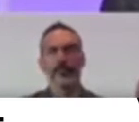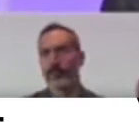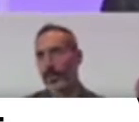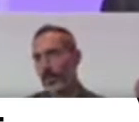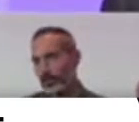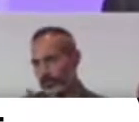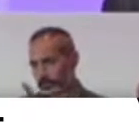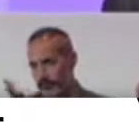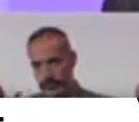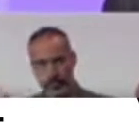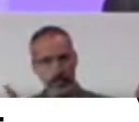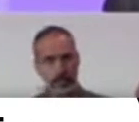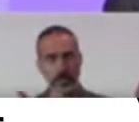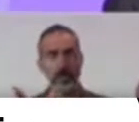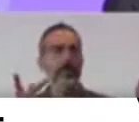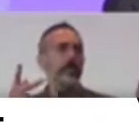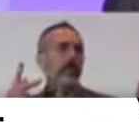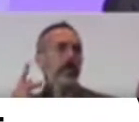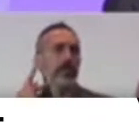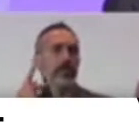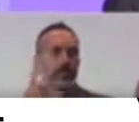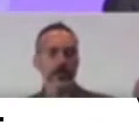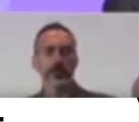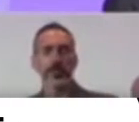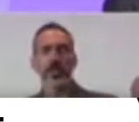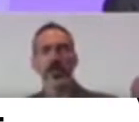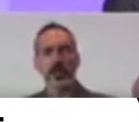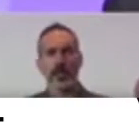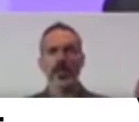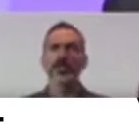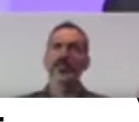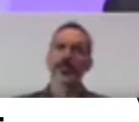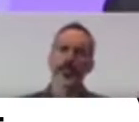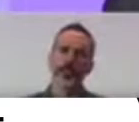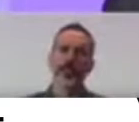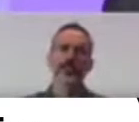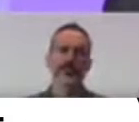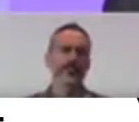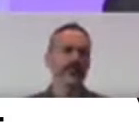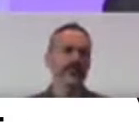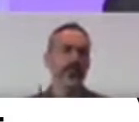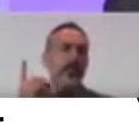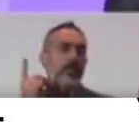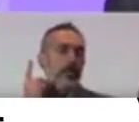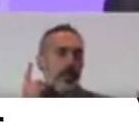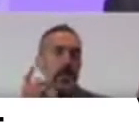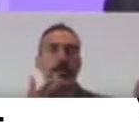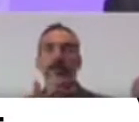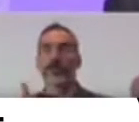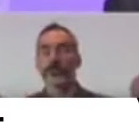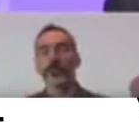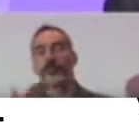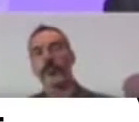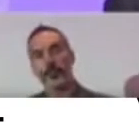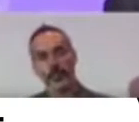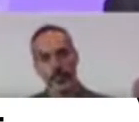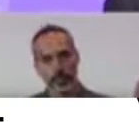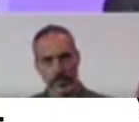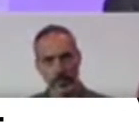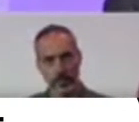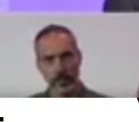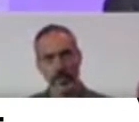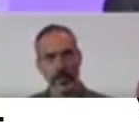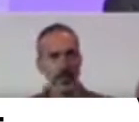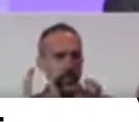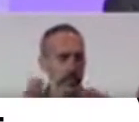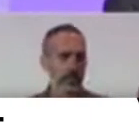Sánchez, presidente del Tribunal Superior de Justicia, al diputado Sergio Salomón, presidente de nuestro